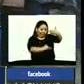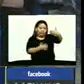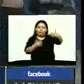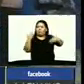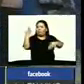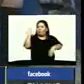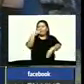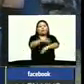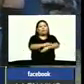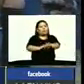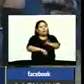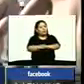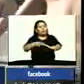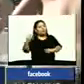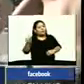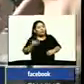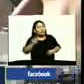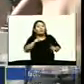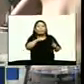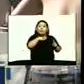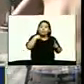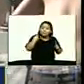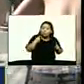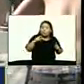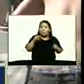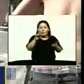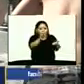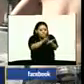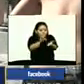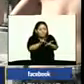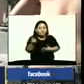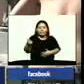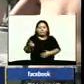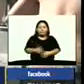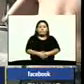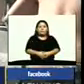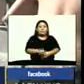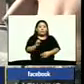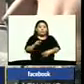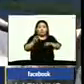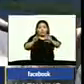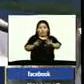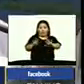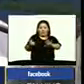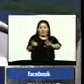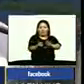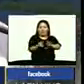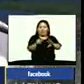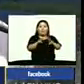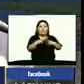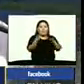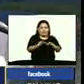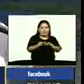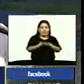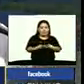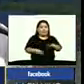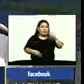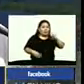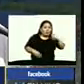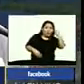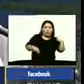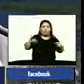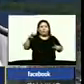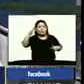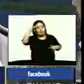la justicia, acusados de homicidio agravado y extorsión. Siendo siete los detenidos, cinco hombres y dos mujeres,